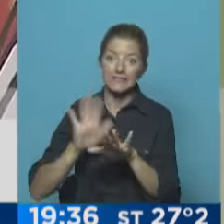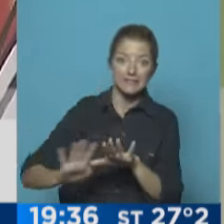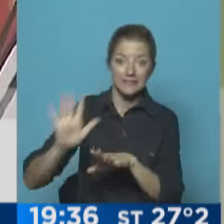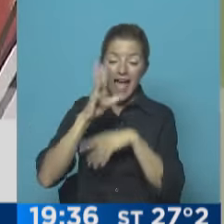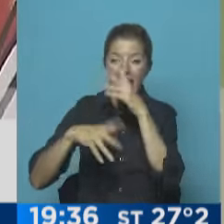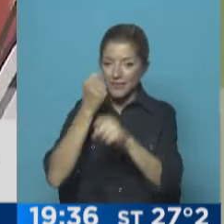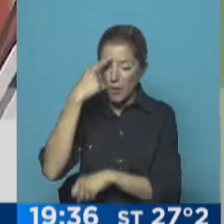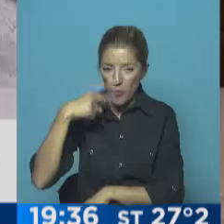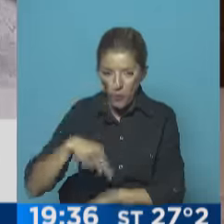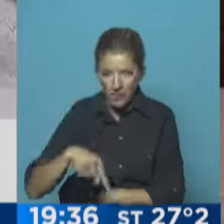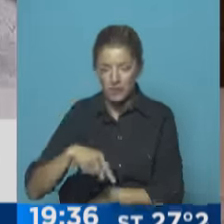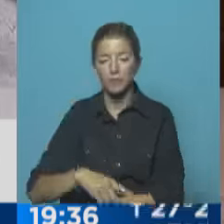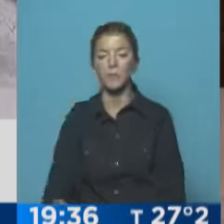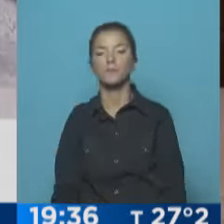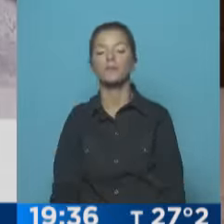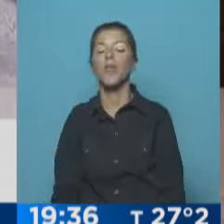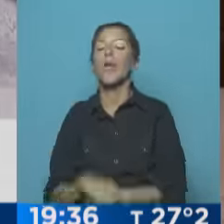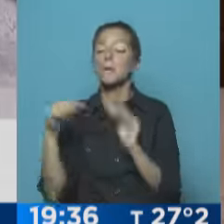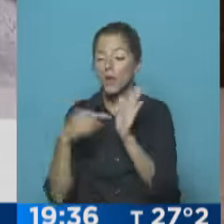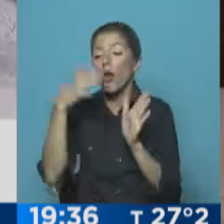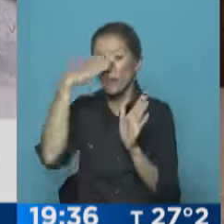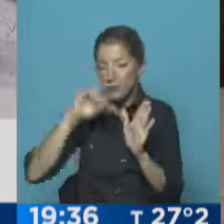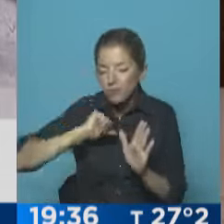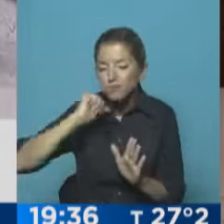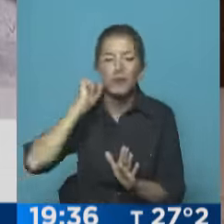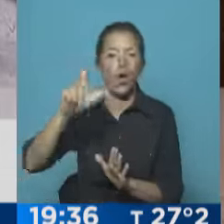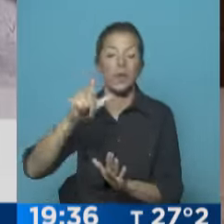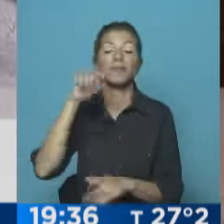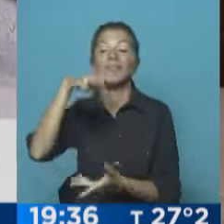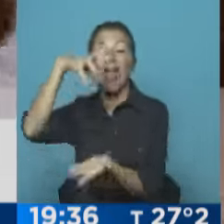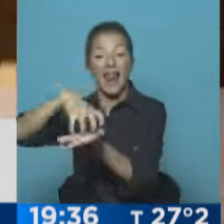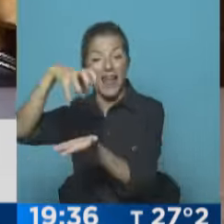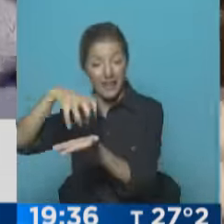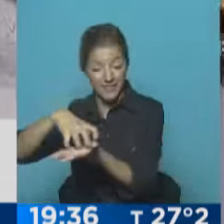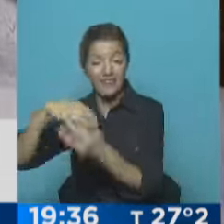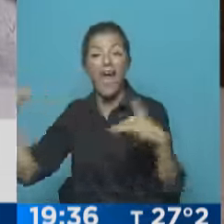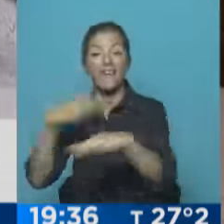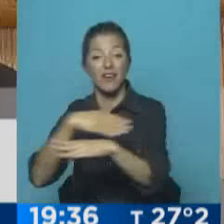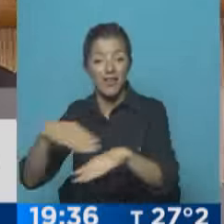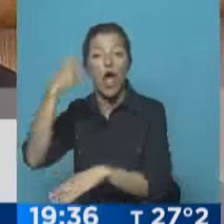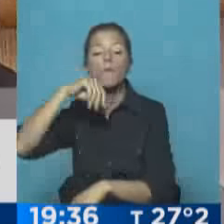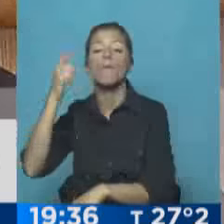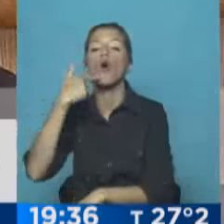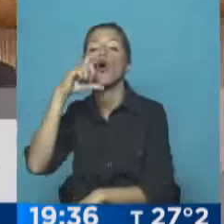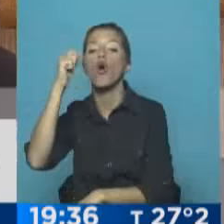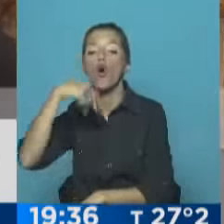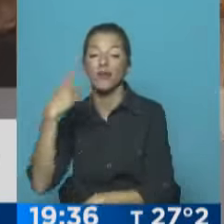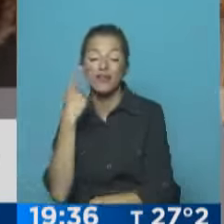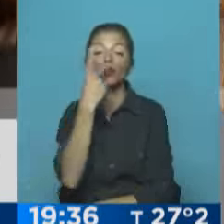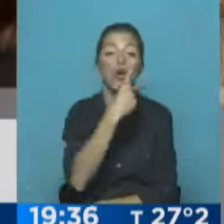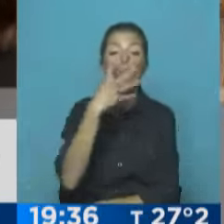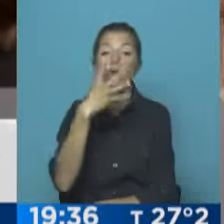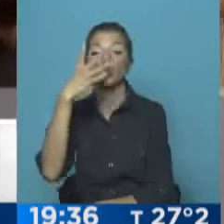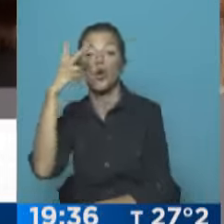casi hasta último momento, pero finalmente apareció, vendido en la agencia ubicada en Avenida General Mosconi, 2481,